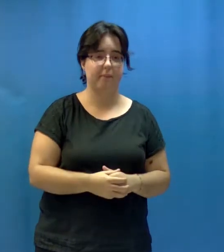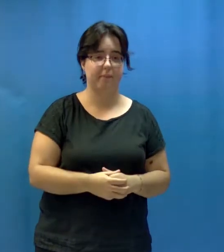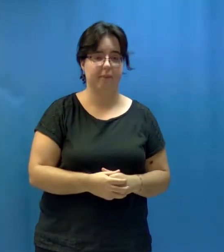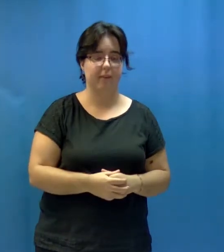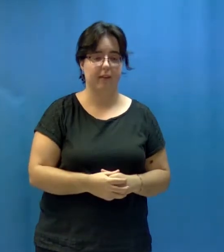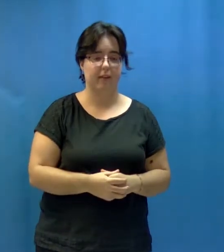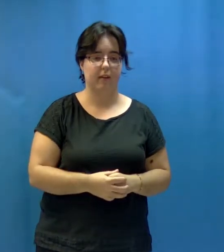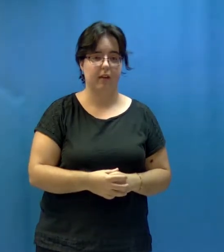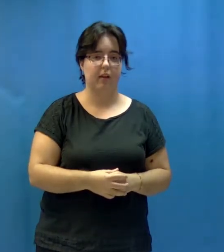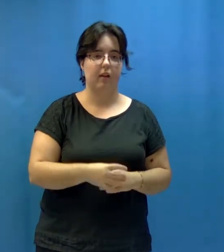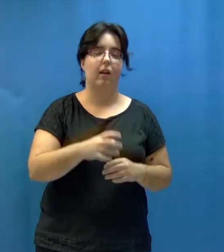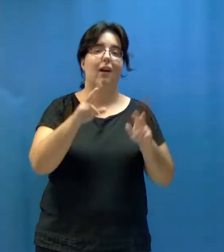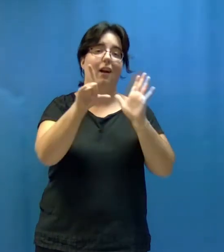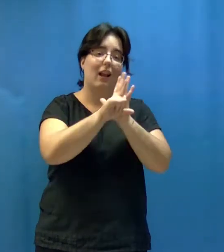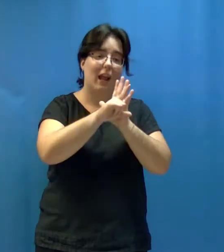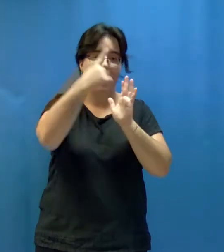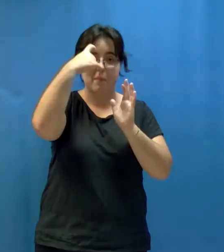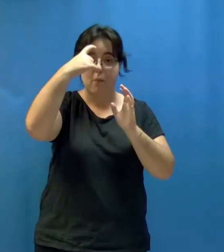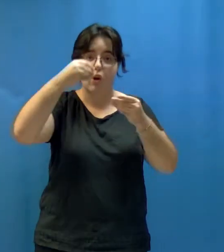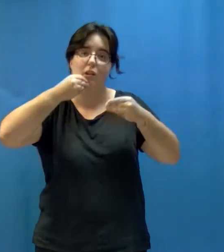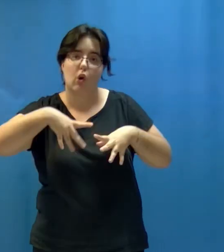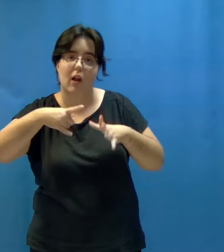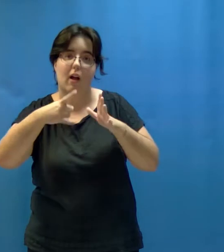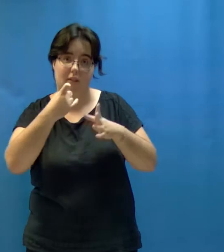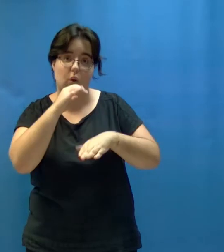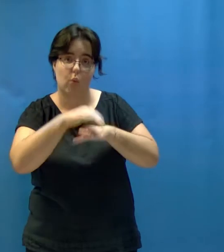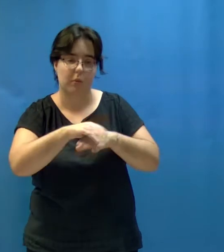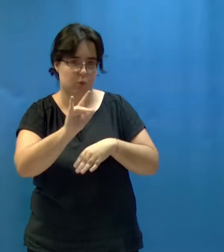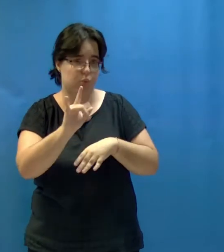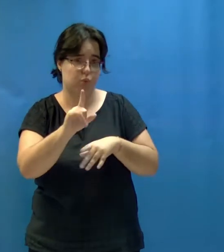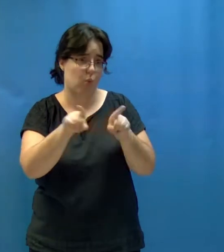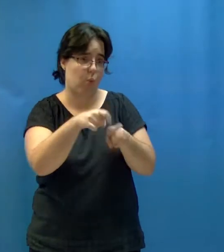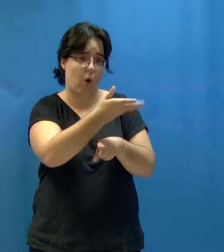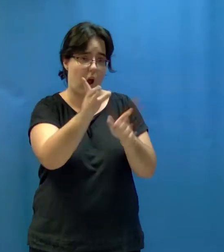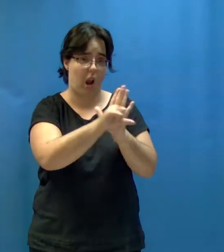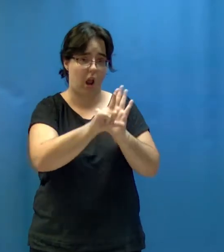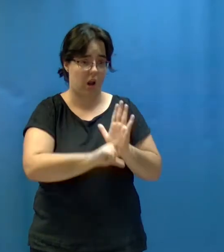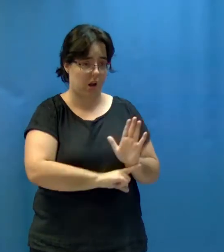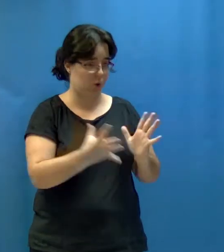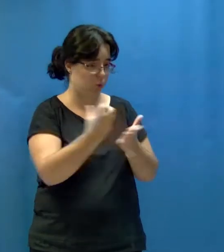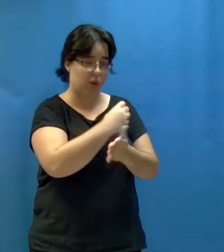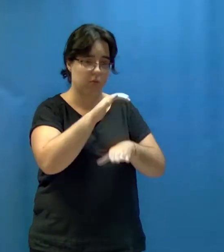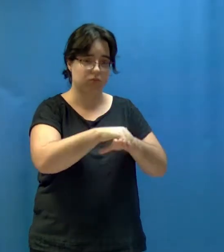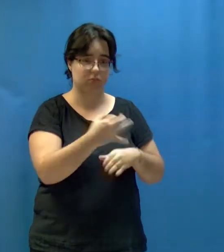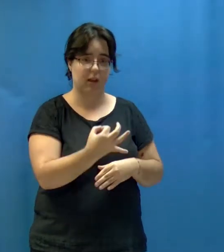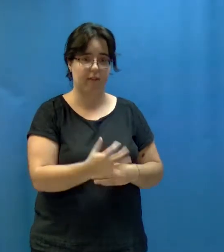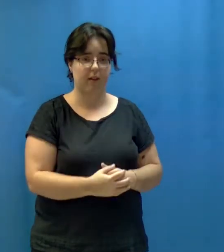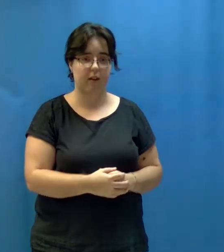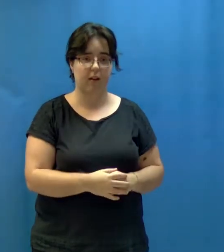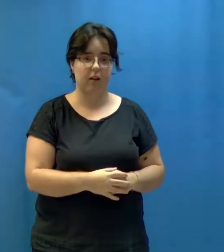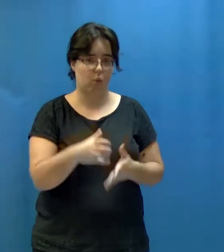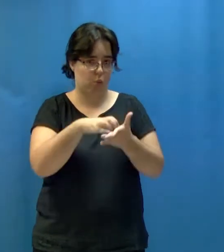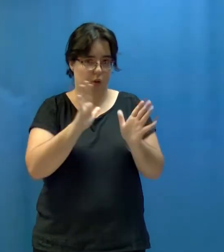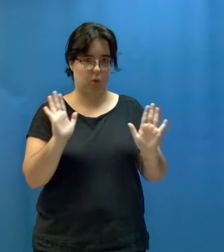de memoria histórica, bien, del mismo modo que hay que cumplir cualquier ley. En eso no lo ponemos en duda, pero en este caso